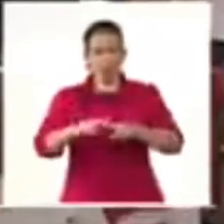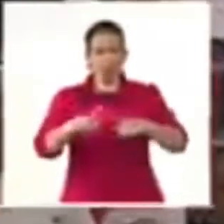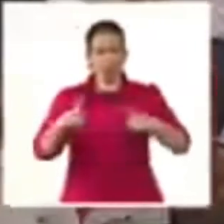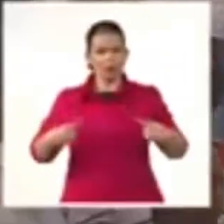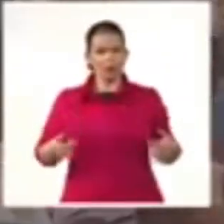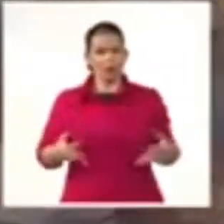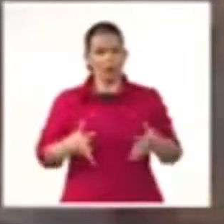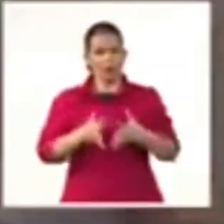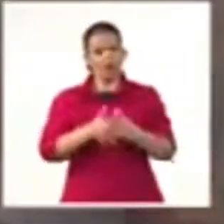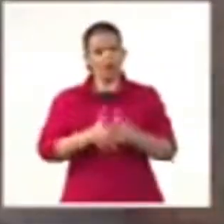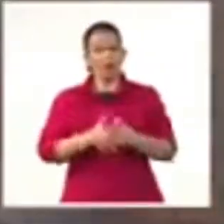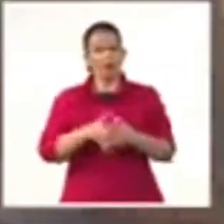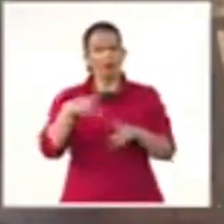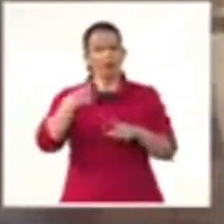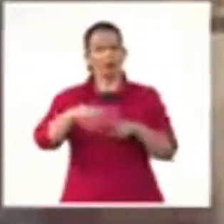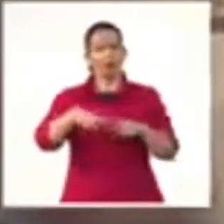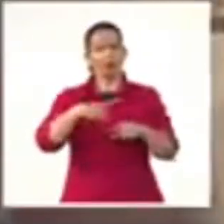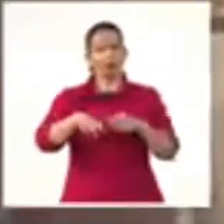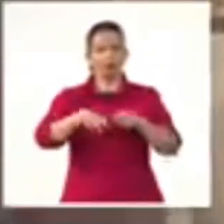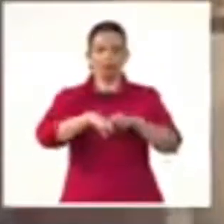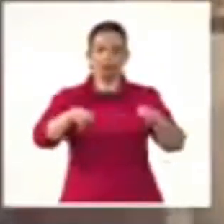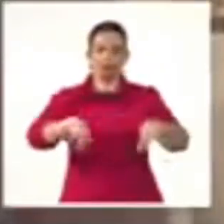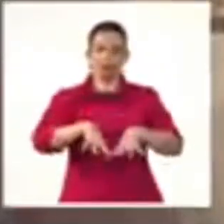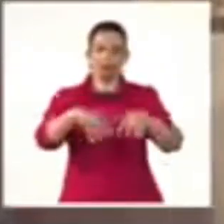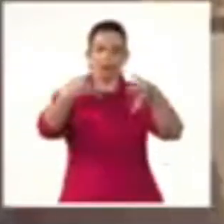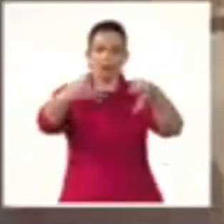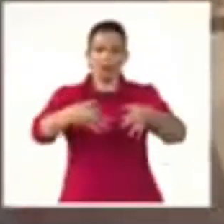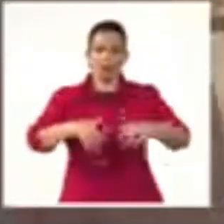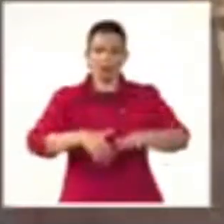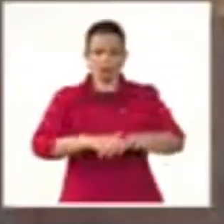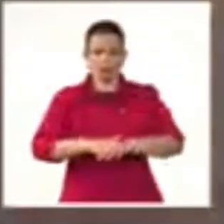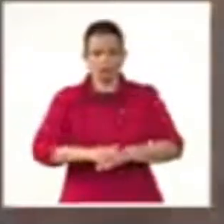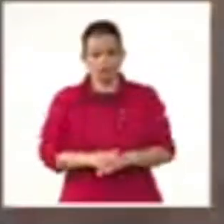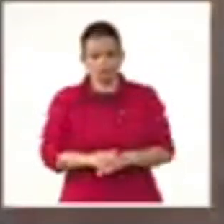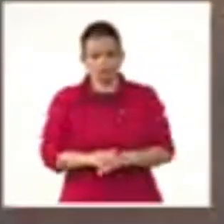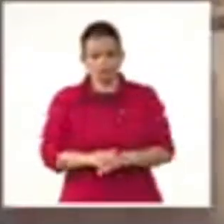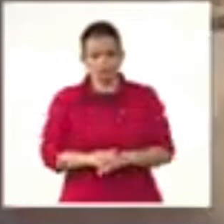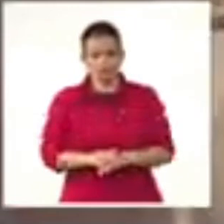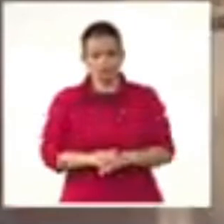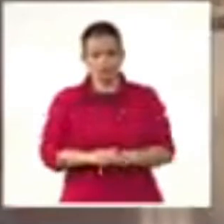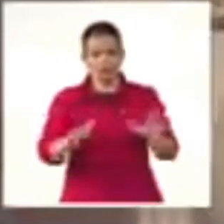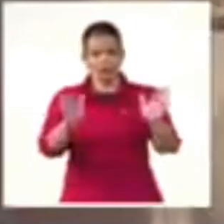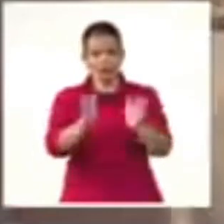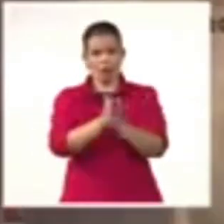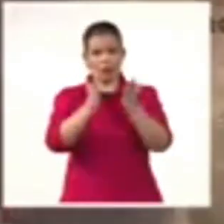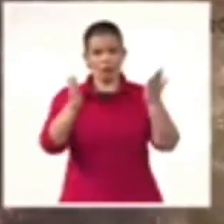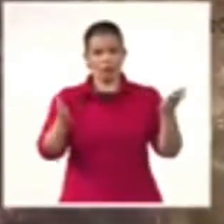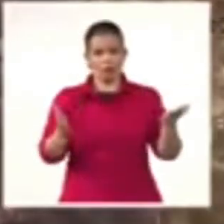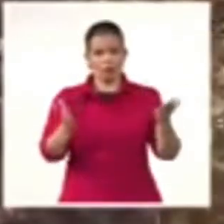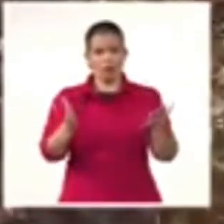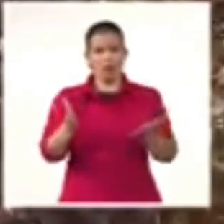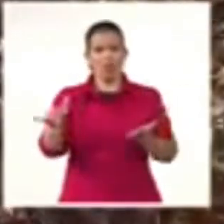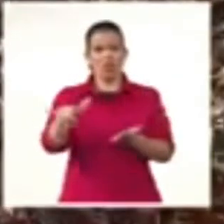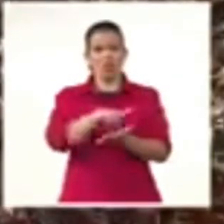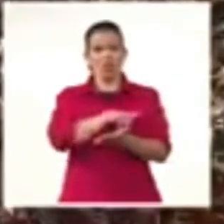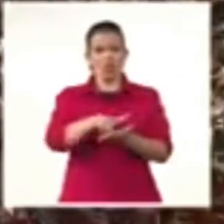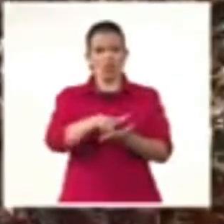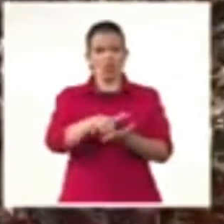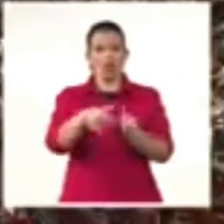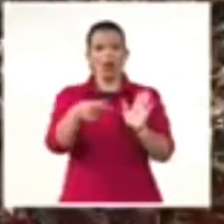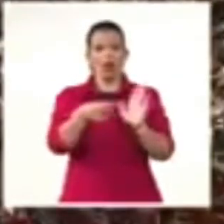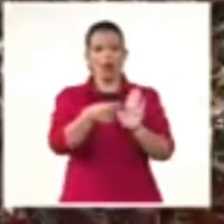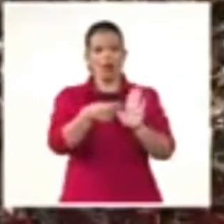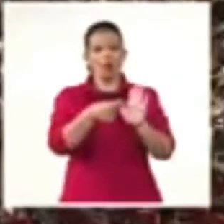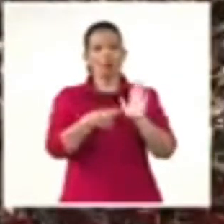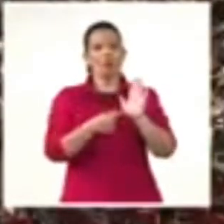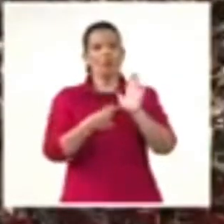verdad. La publicación en una página entera del influyente periódico New York Times de un reclamo poderoso a que